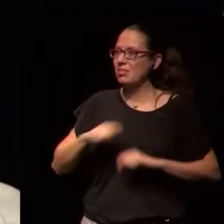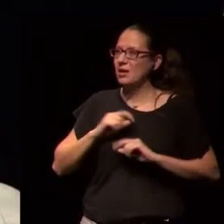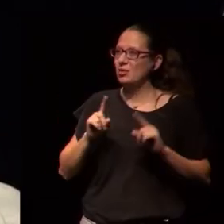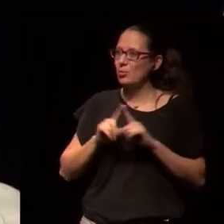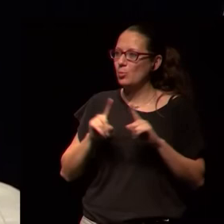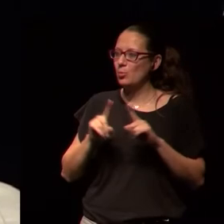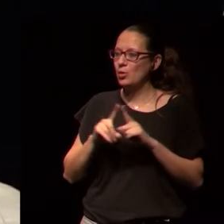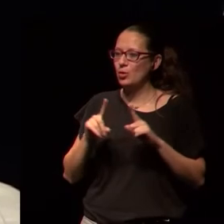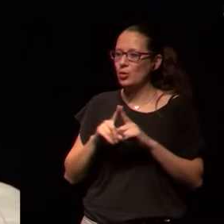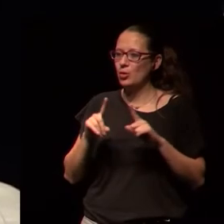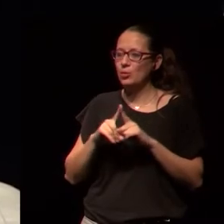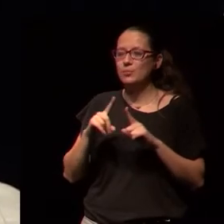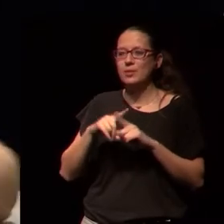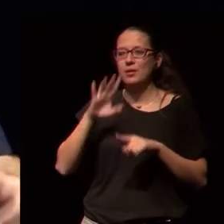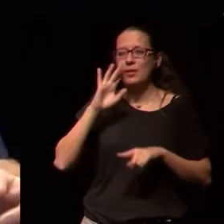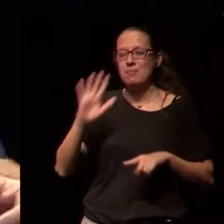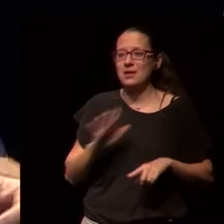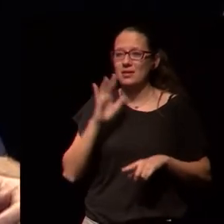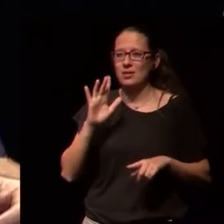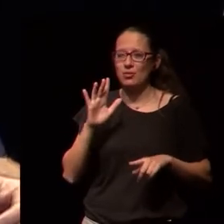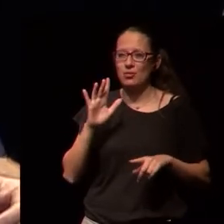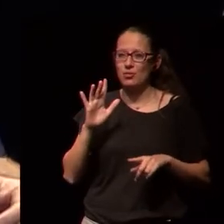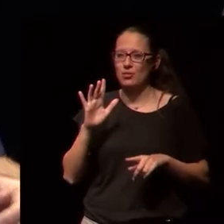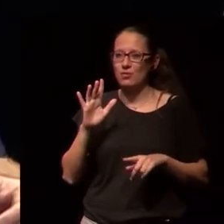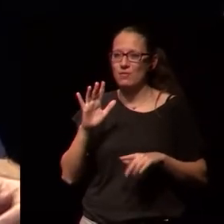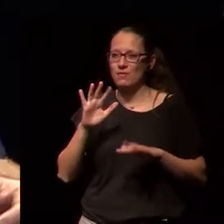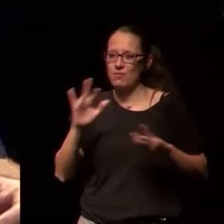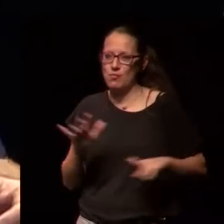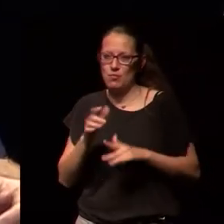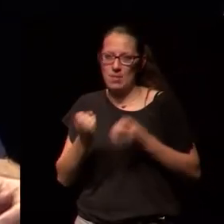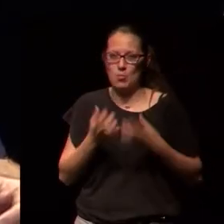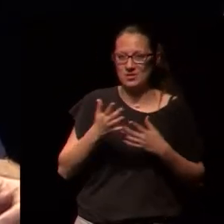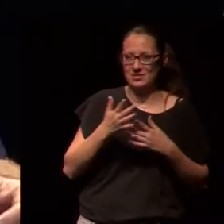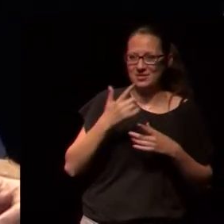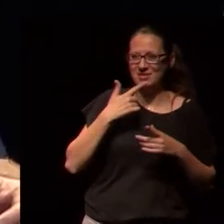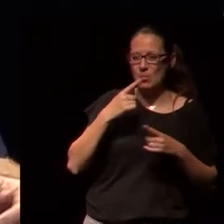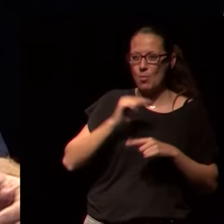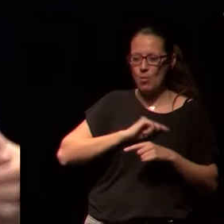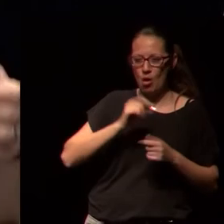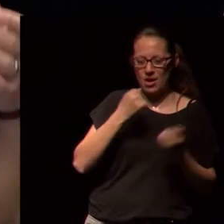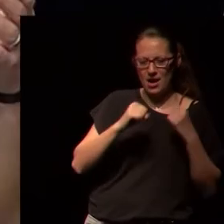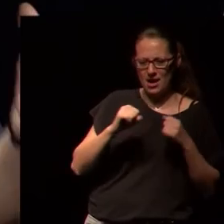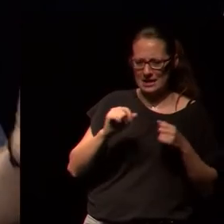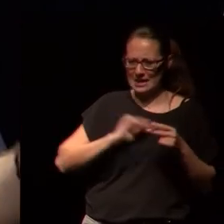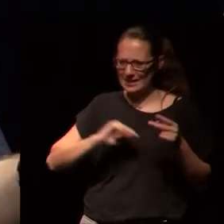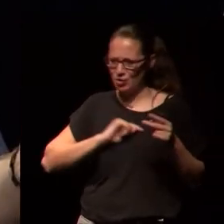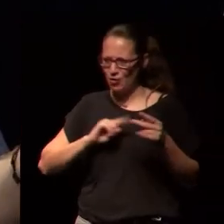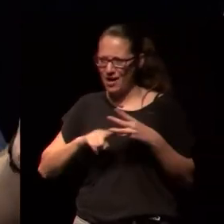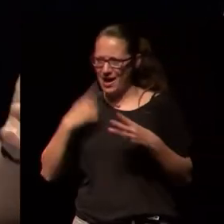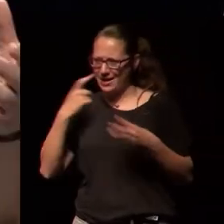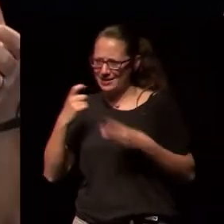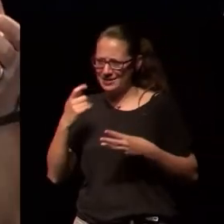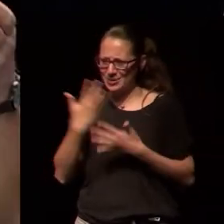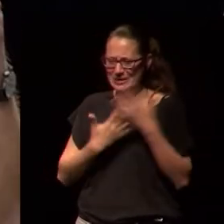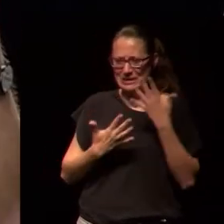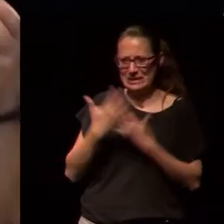parecido a lo que hace el funambulista, ¿no? Entre lo moral, lo ético, lo artístico, el dilema que voy a comentar más